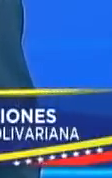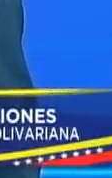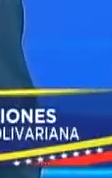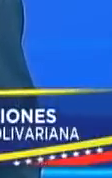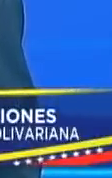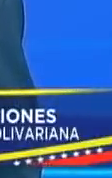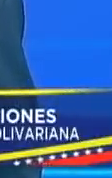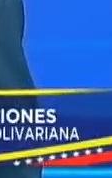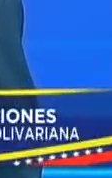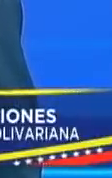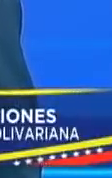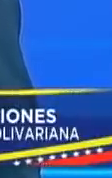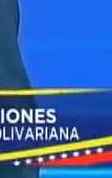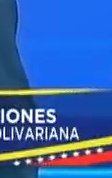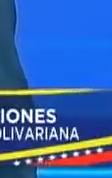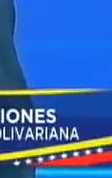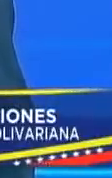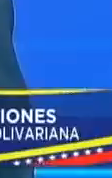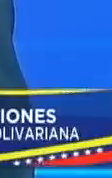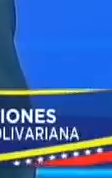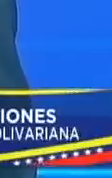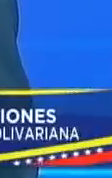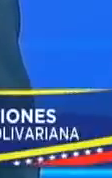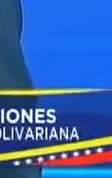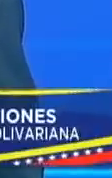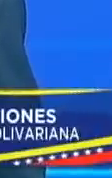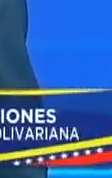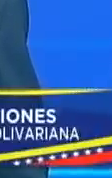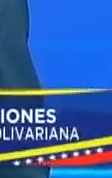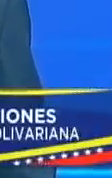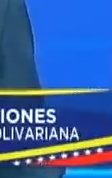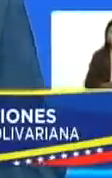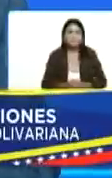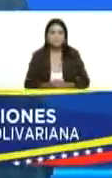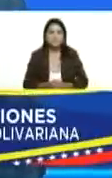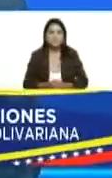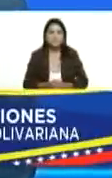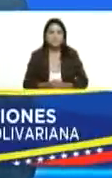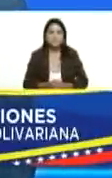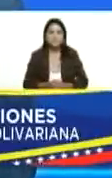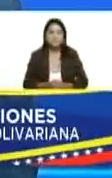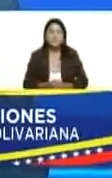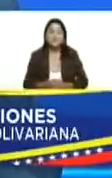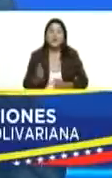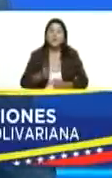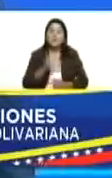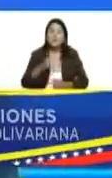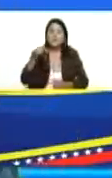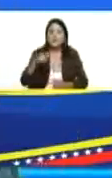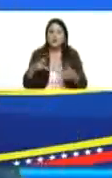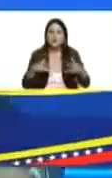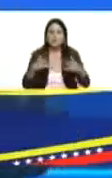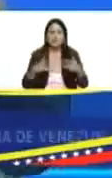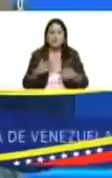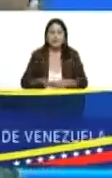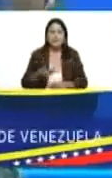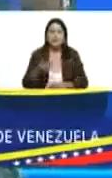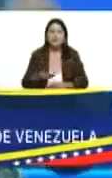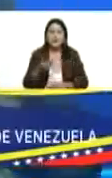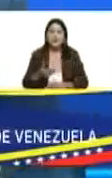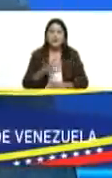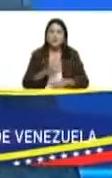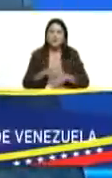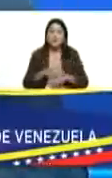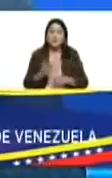Aprovecho esta extraordinaria oportunidad de este magnífico evento de